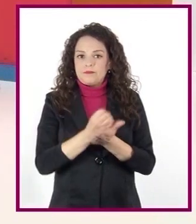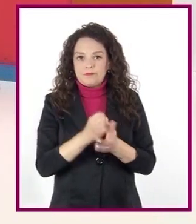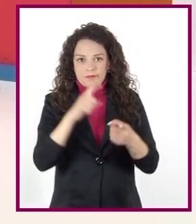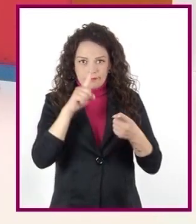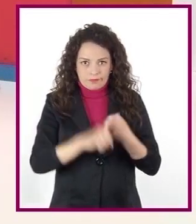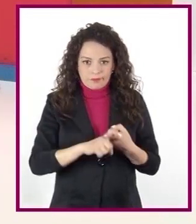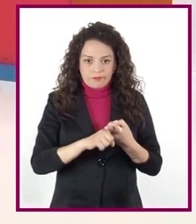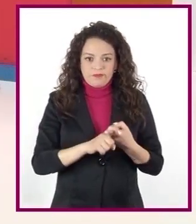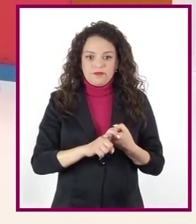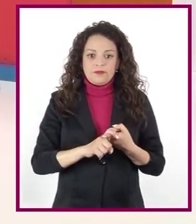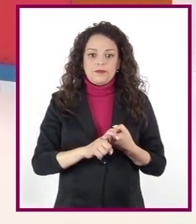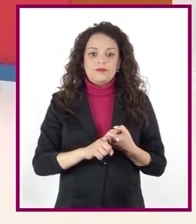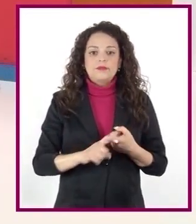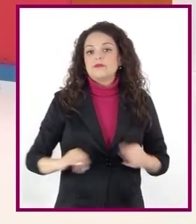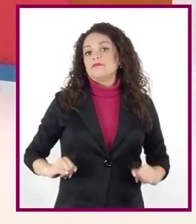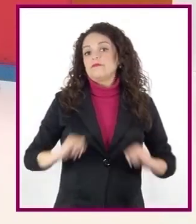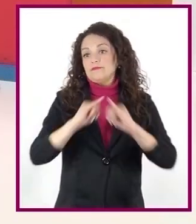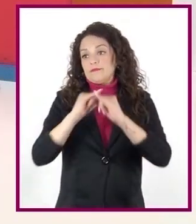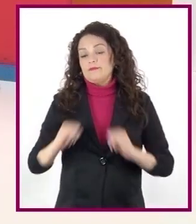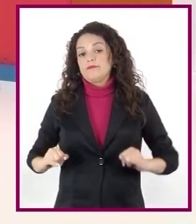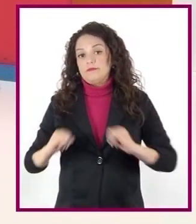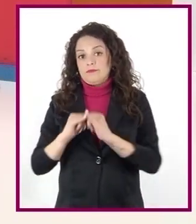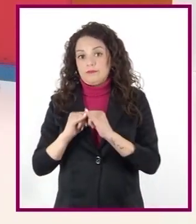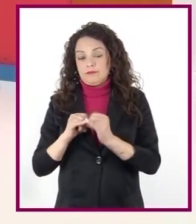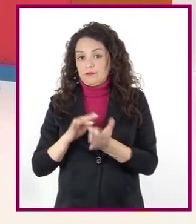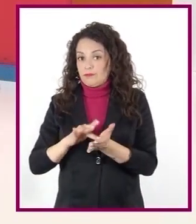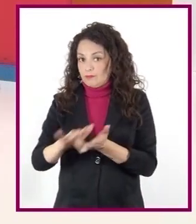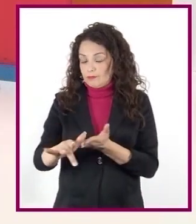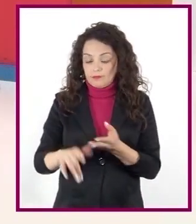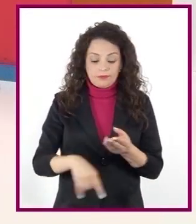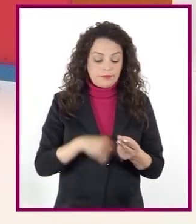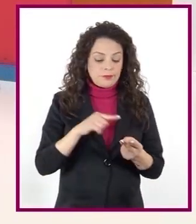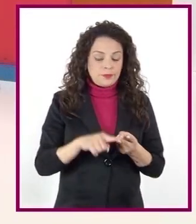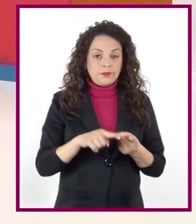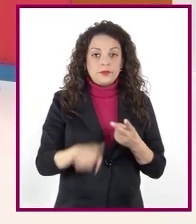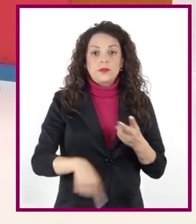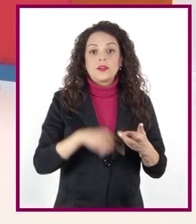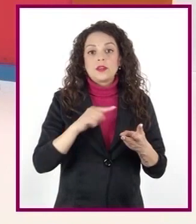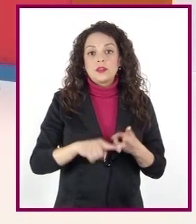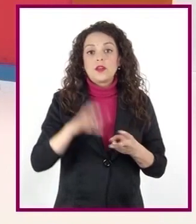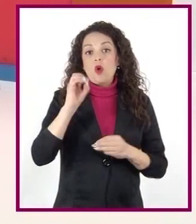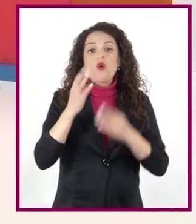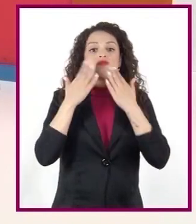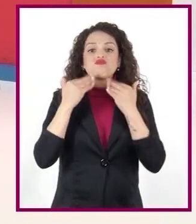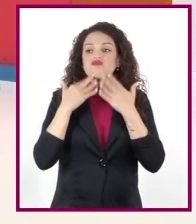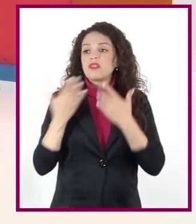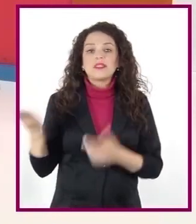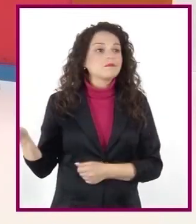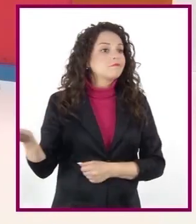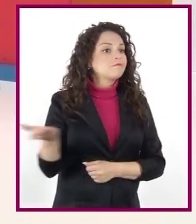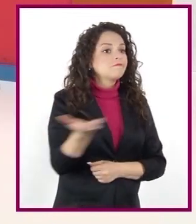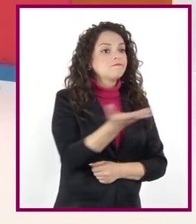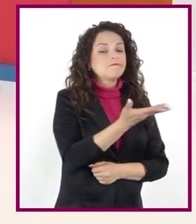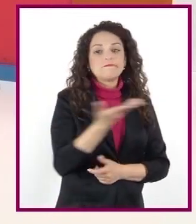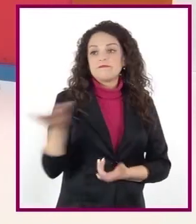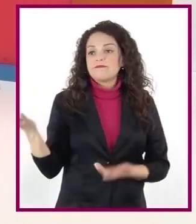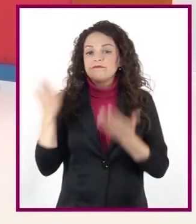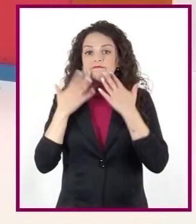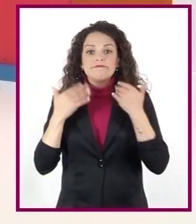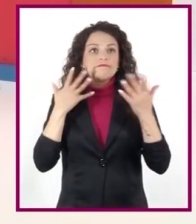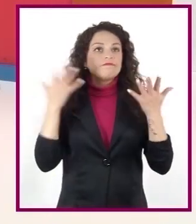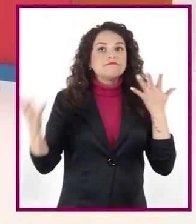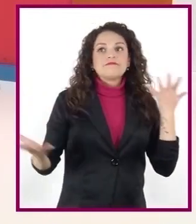prevalece, las institucionales que les apoyan o que no se encuentran en su entorno, la relación o